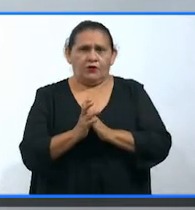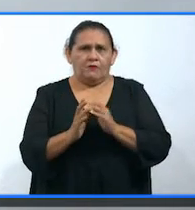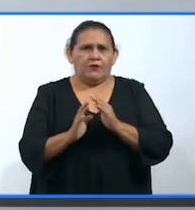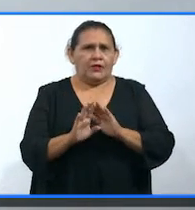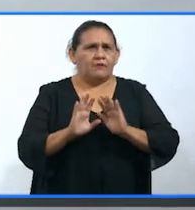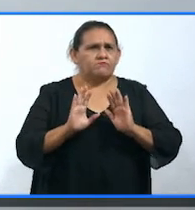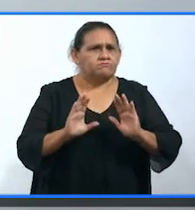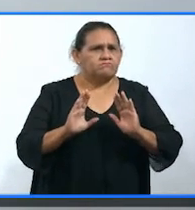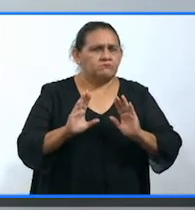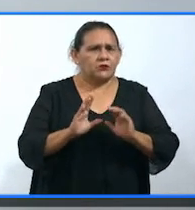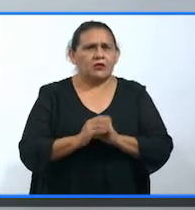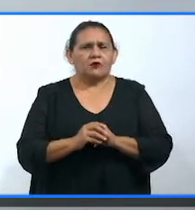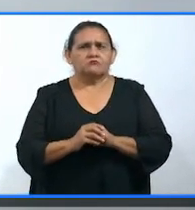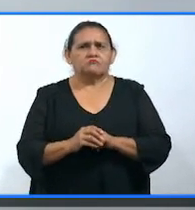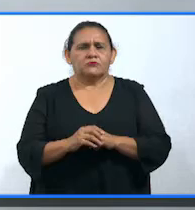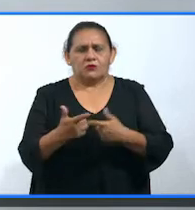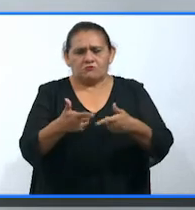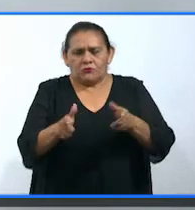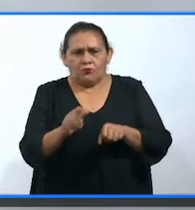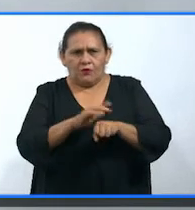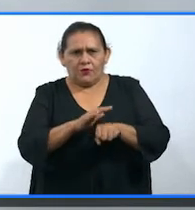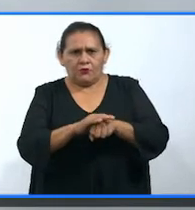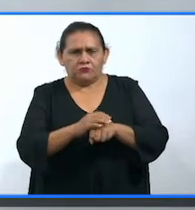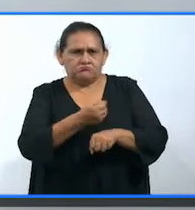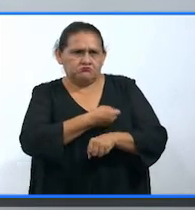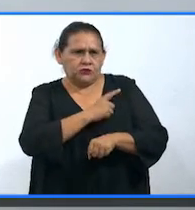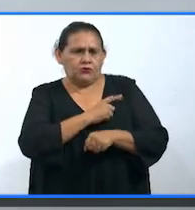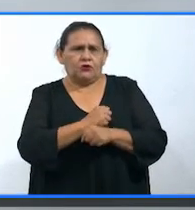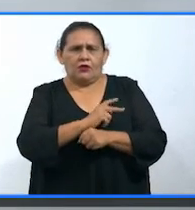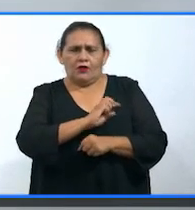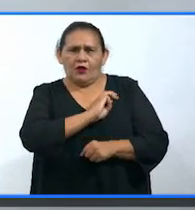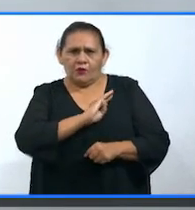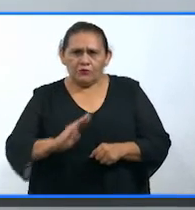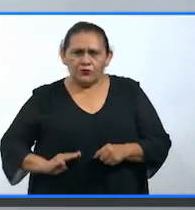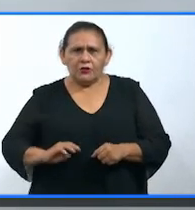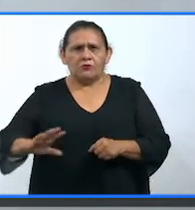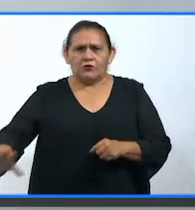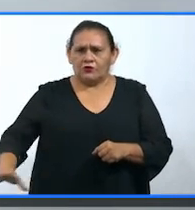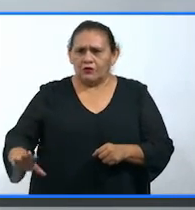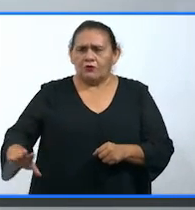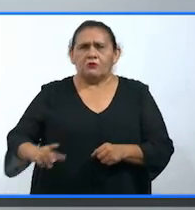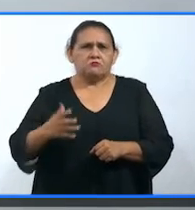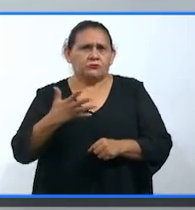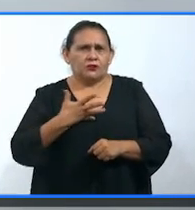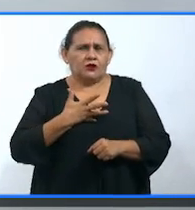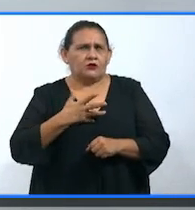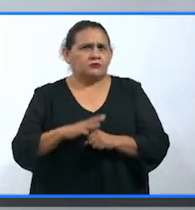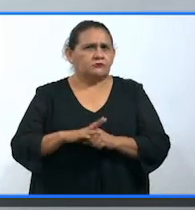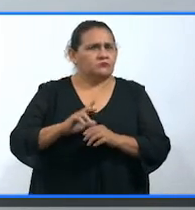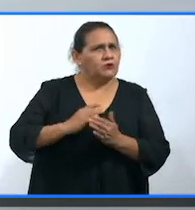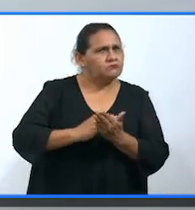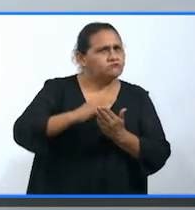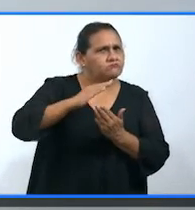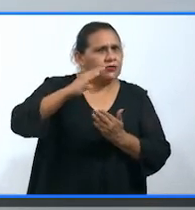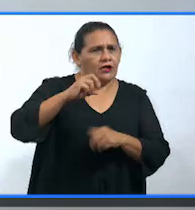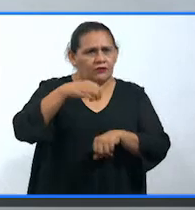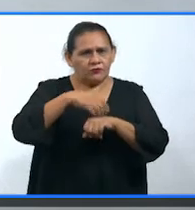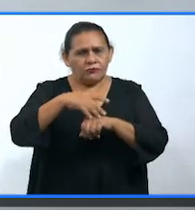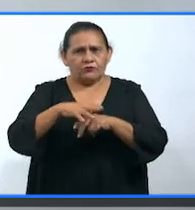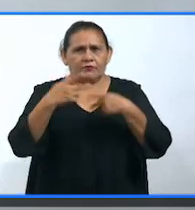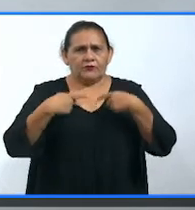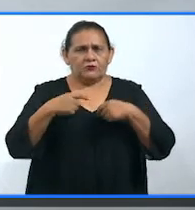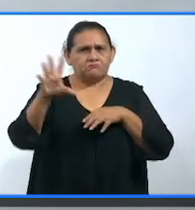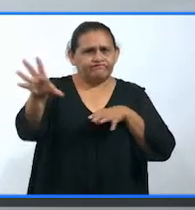presencia de brigadas de amigos de la salud en los municipios, colonias y comisarías que presentan una tendencia al alce en el número de personas